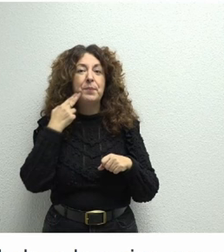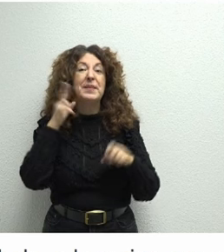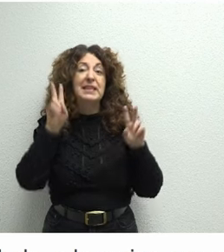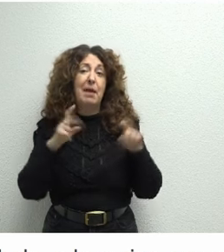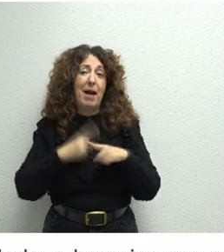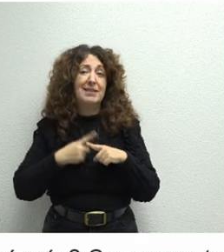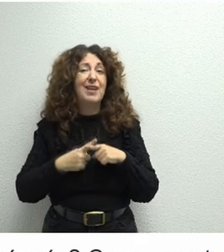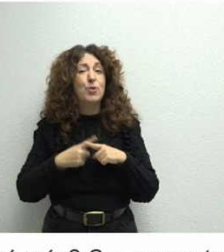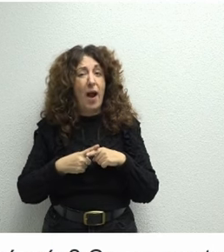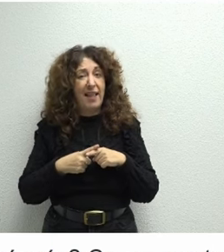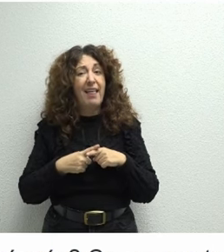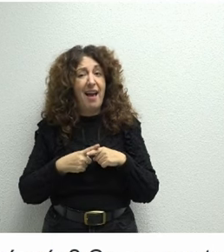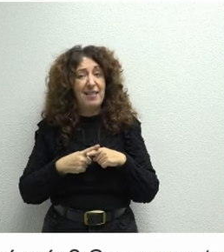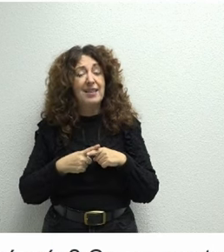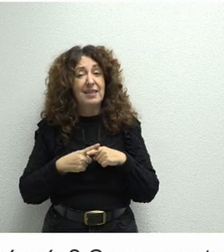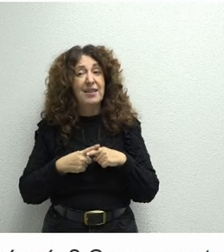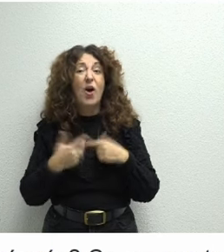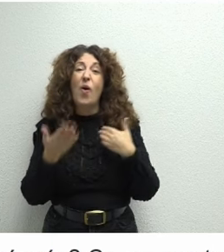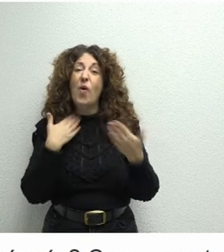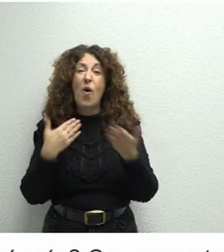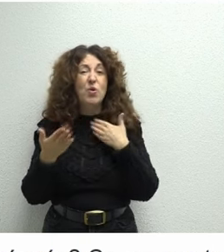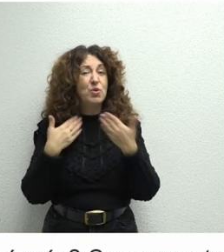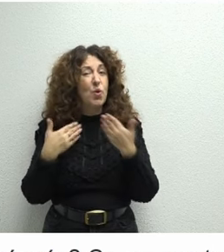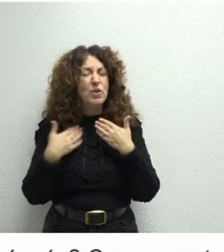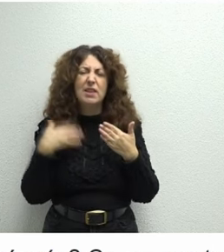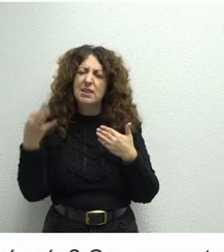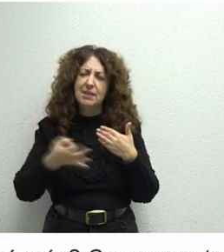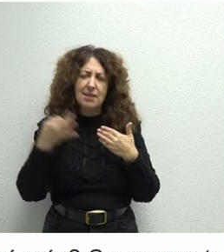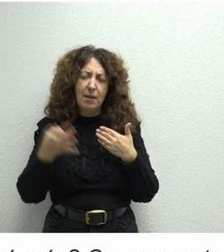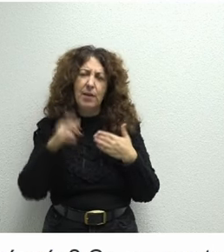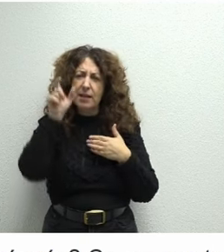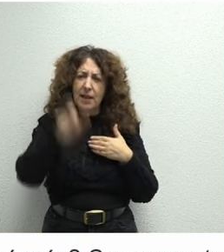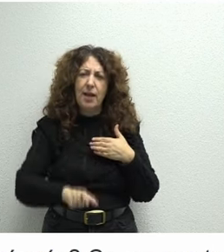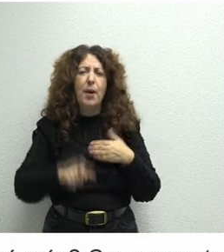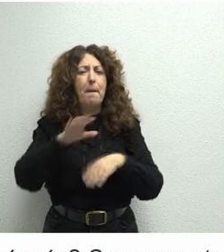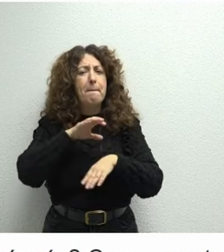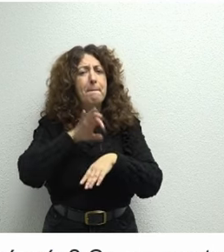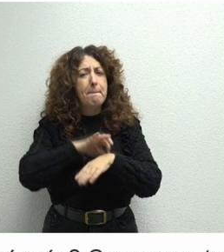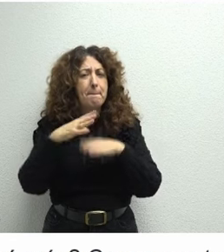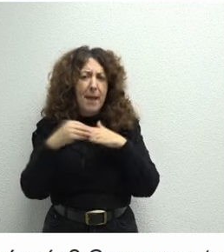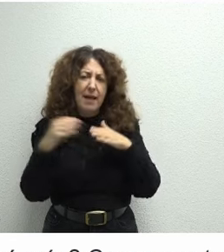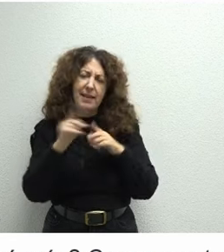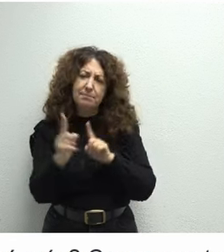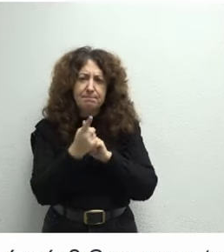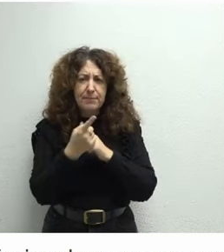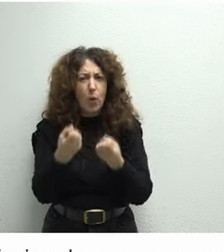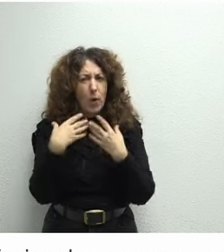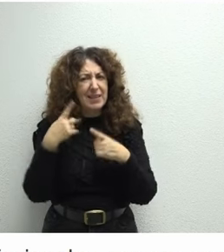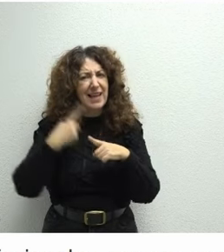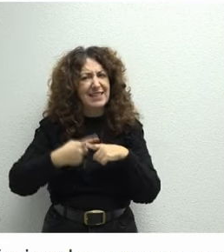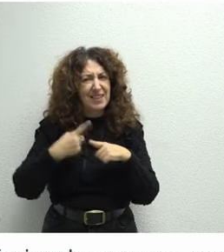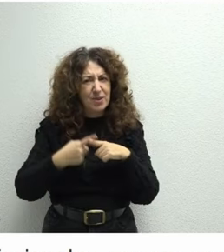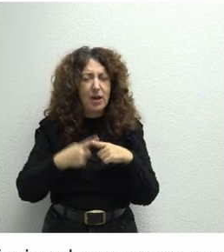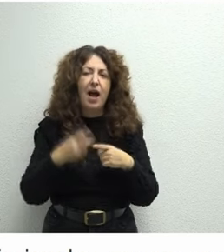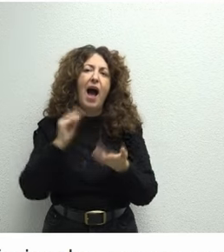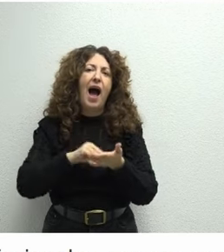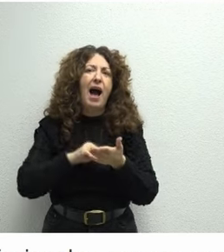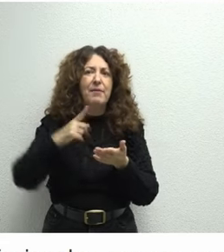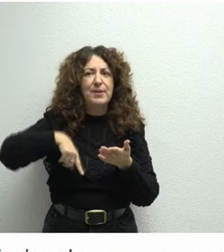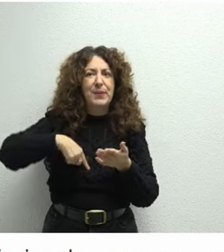sexualidad en consulta e intento muchas veces con los pacientes hablar de sexualidad todos tenemos miedo a a lo mejor